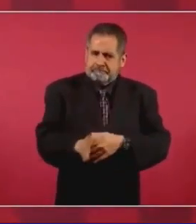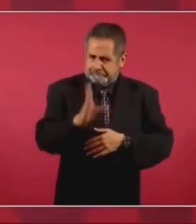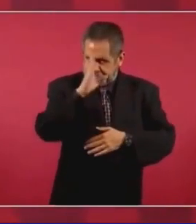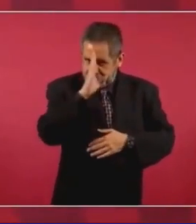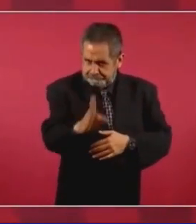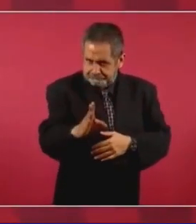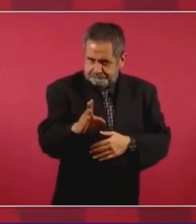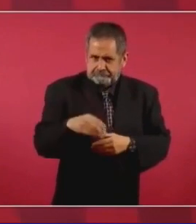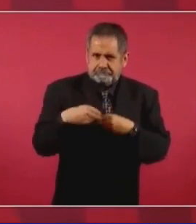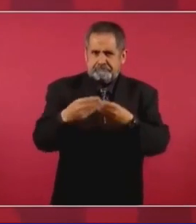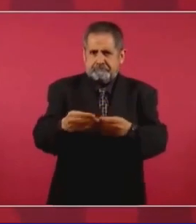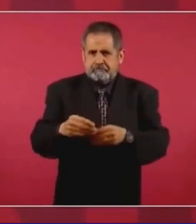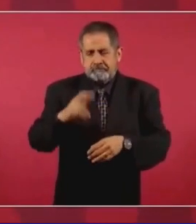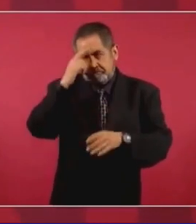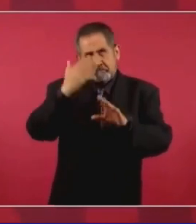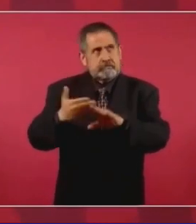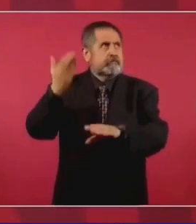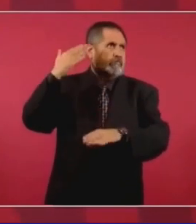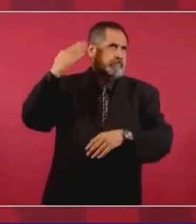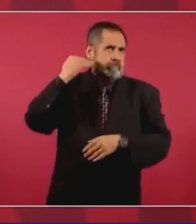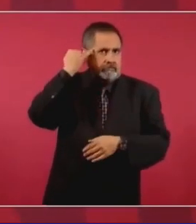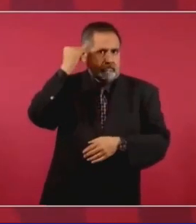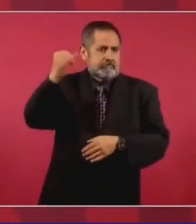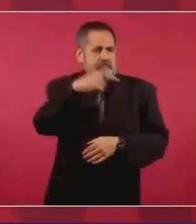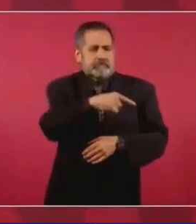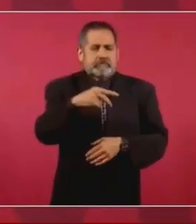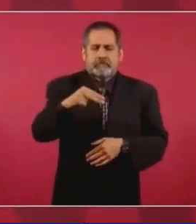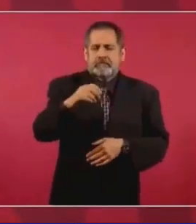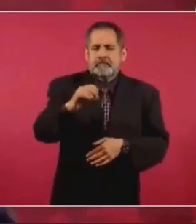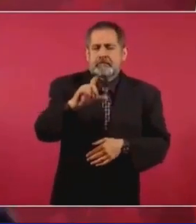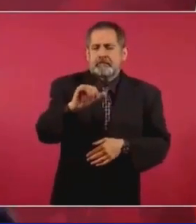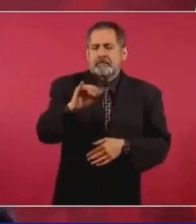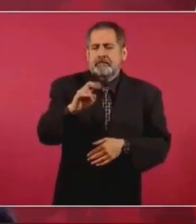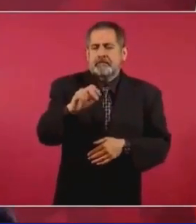otra herencia, ¿no?, del neoliberalismo.